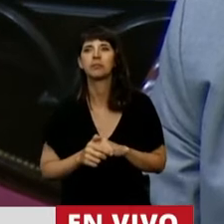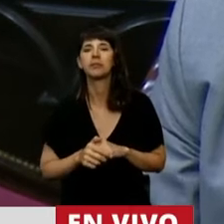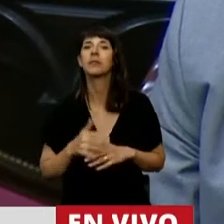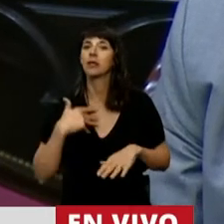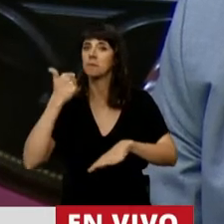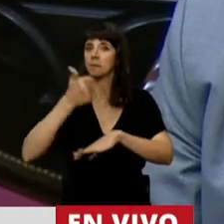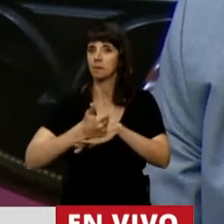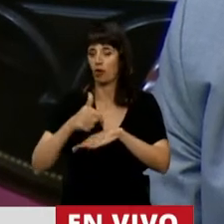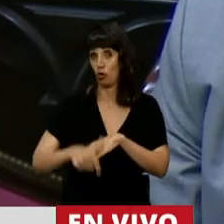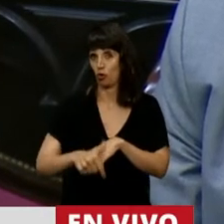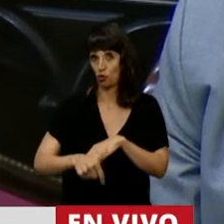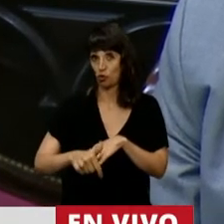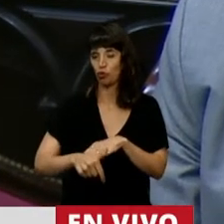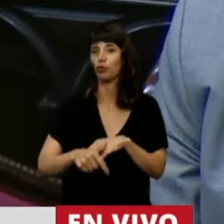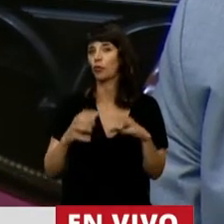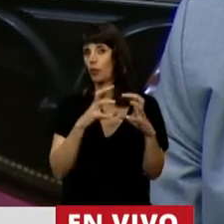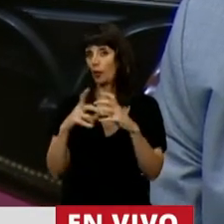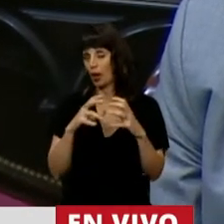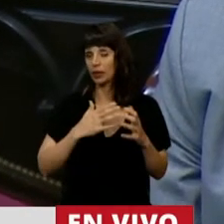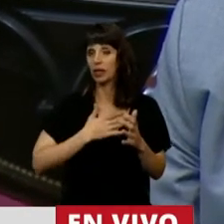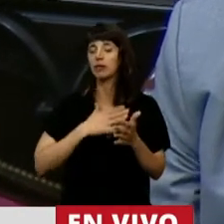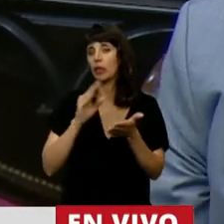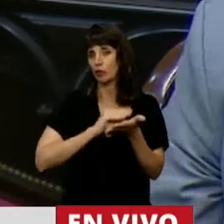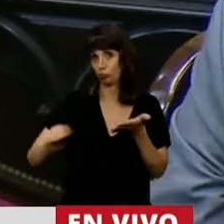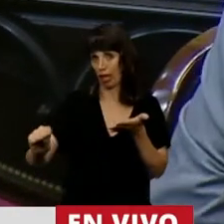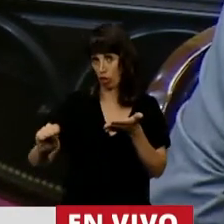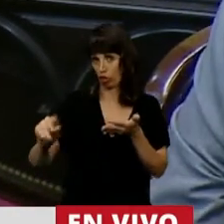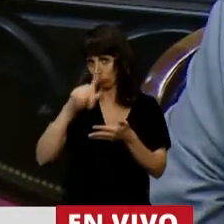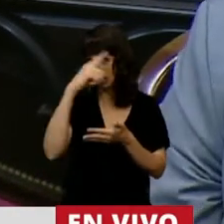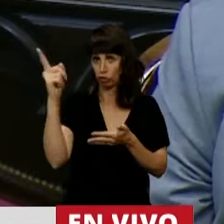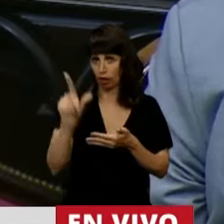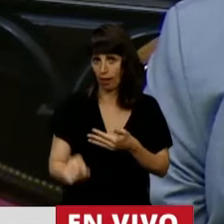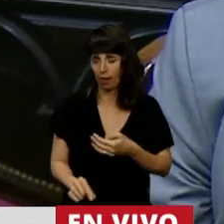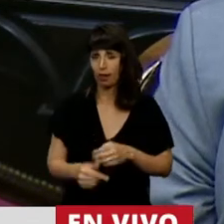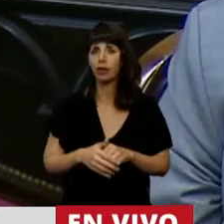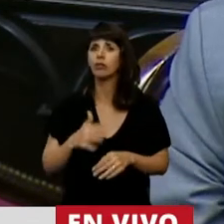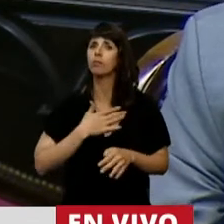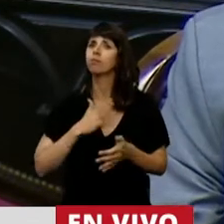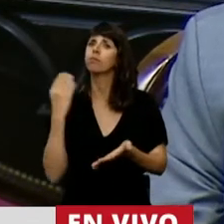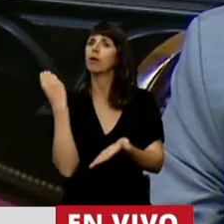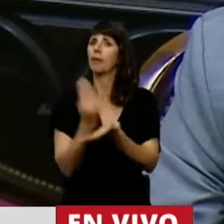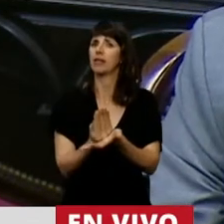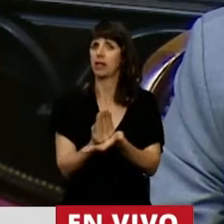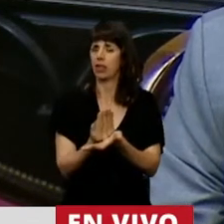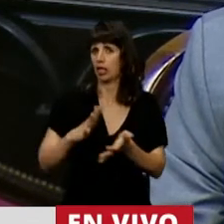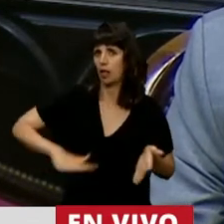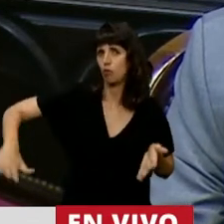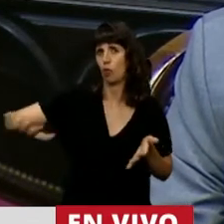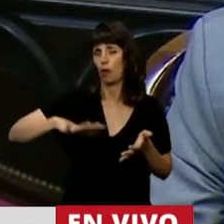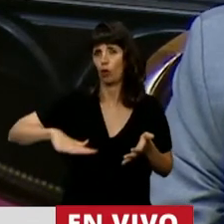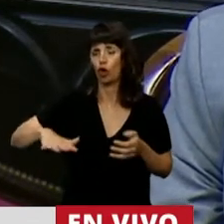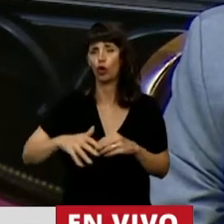este debate en mi carácter de diputado de la Nación, como representante del pueblo de la Nación y en